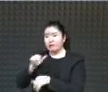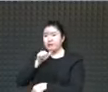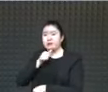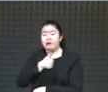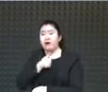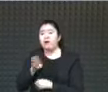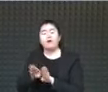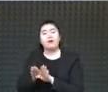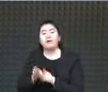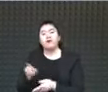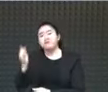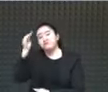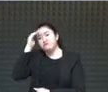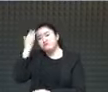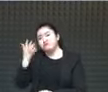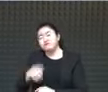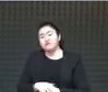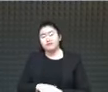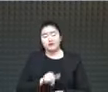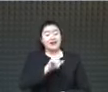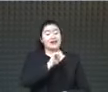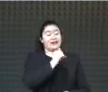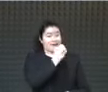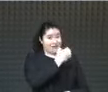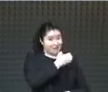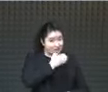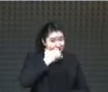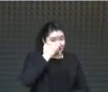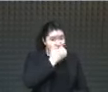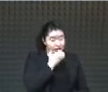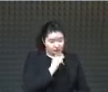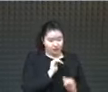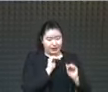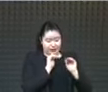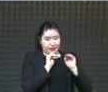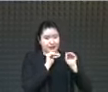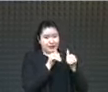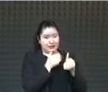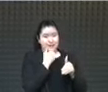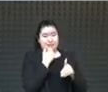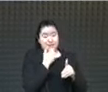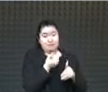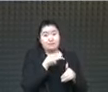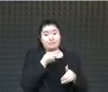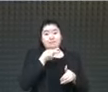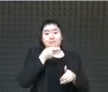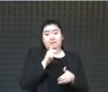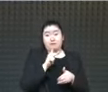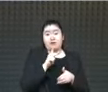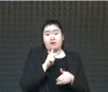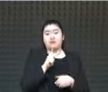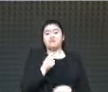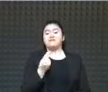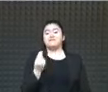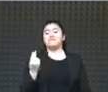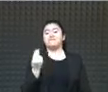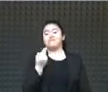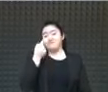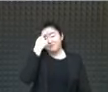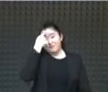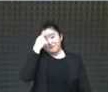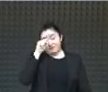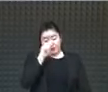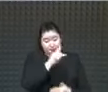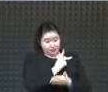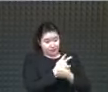estimados. Están inscritos en la escuela, en las escuelas, pero para poder ser beneficiario del